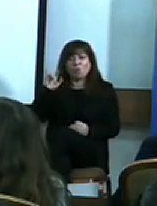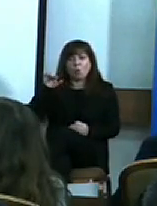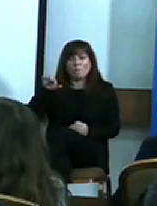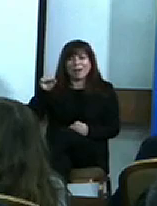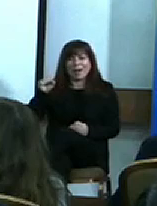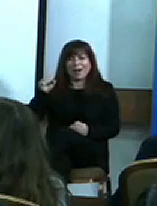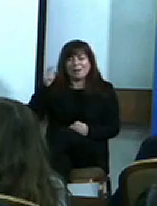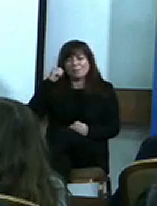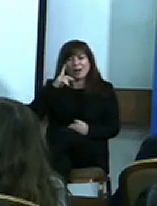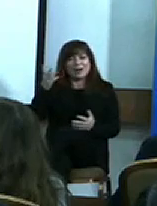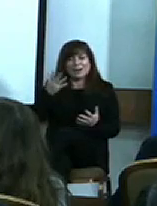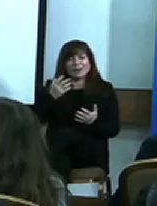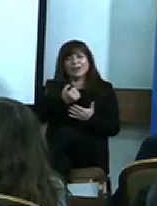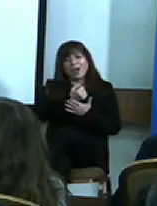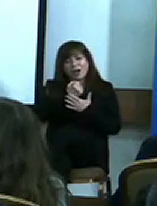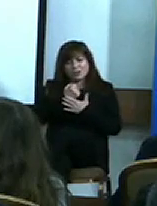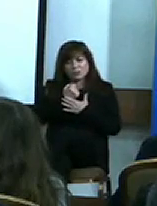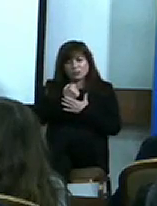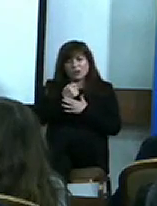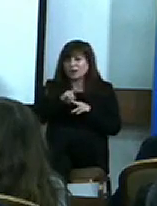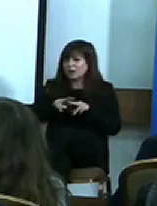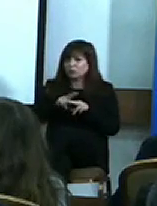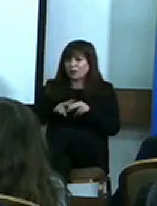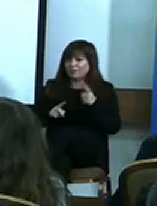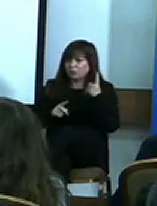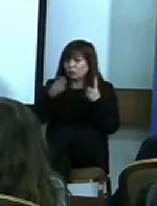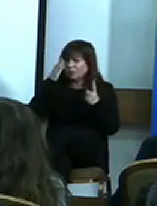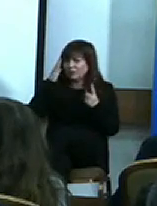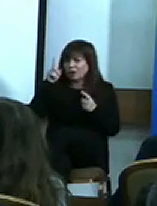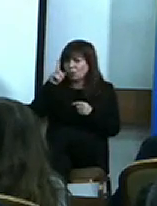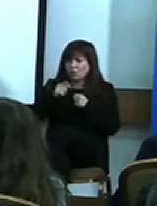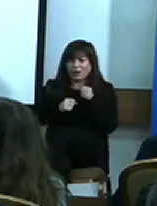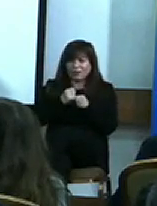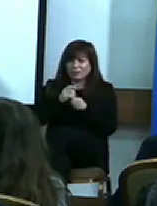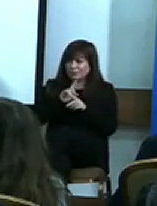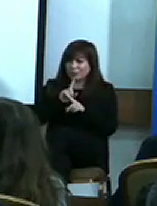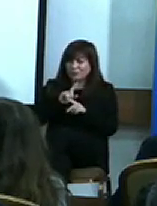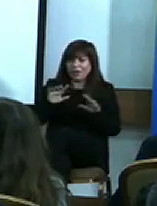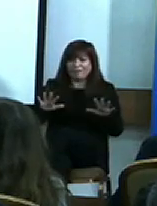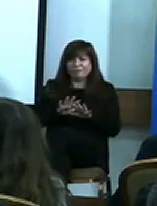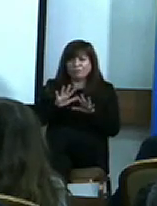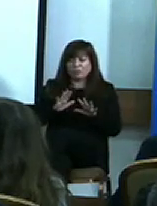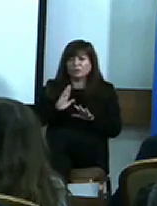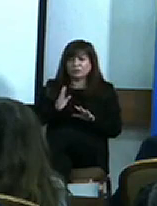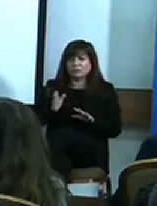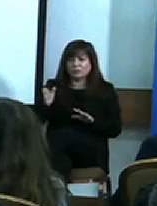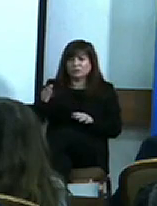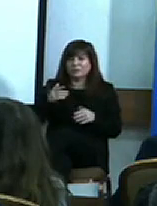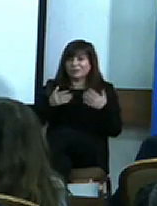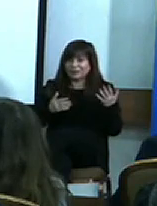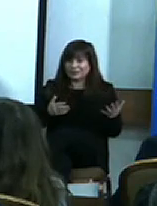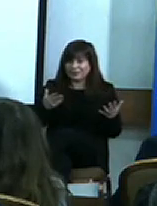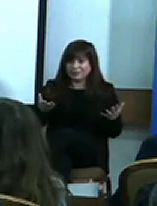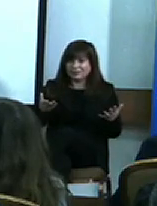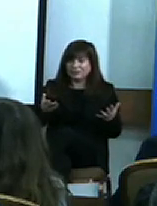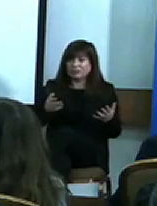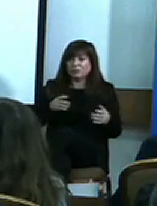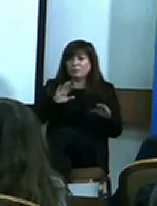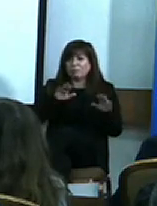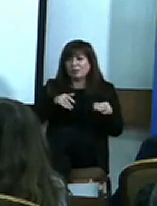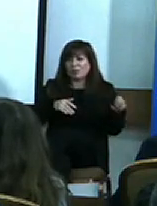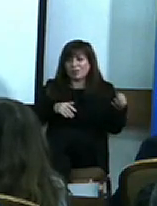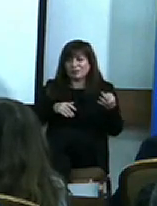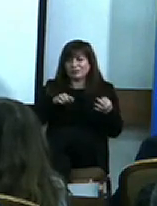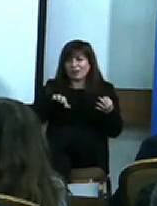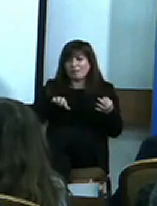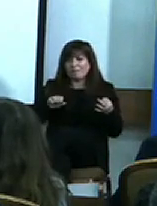cosas no se resuelven en un día, en un año, es un esfuerzo continuo. Y esto, como decía